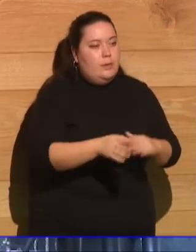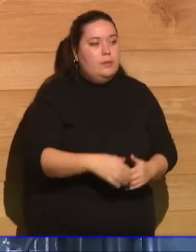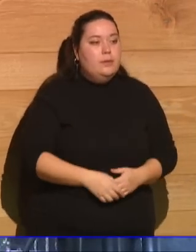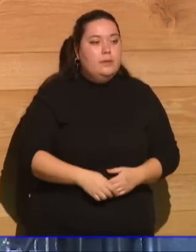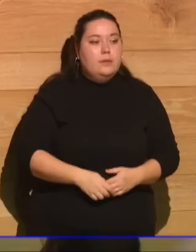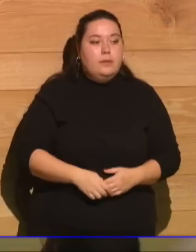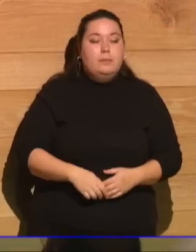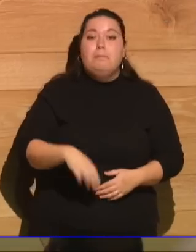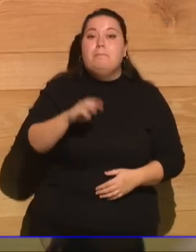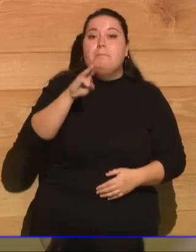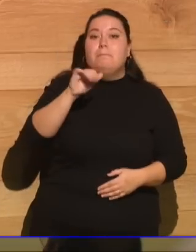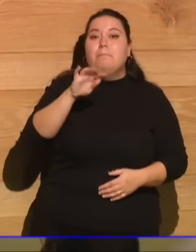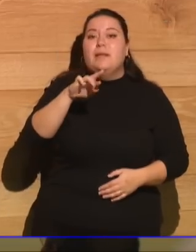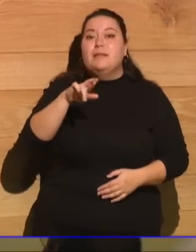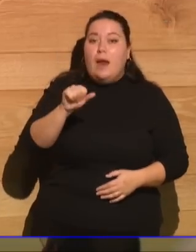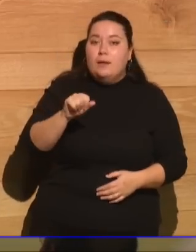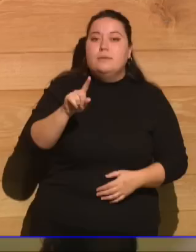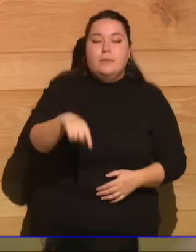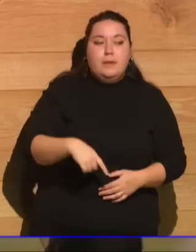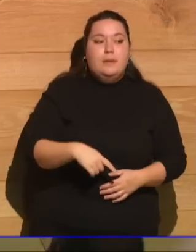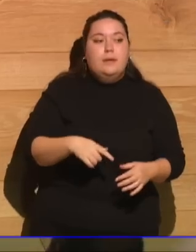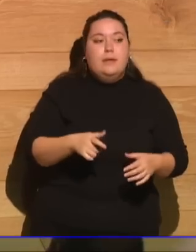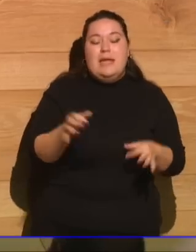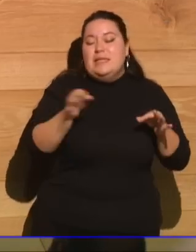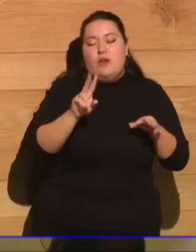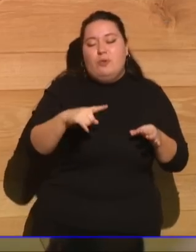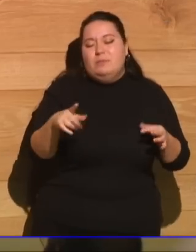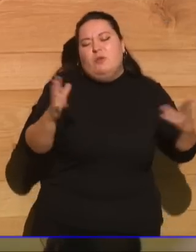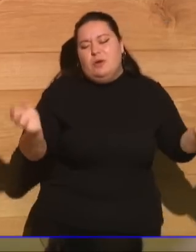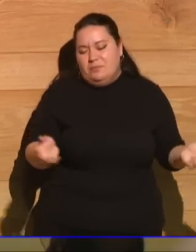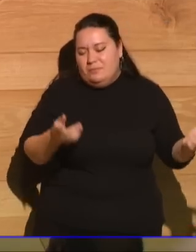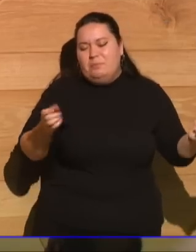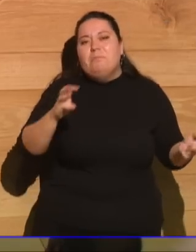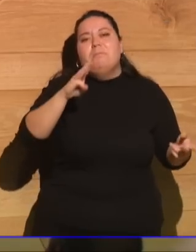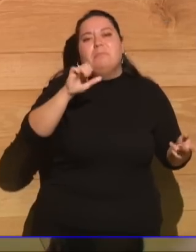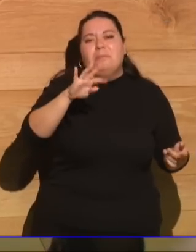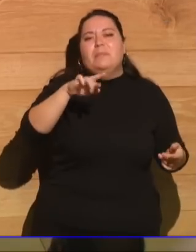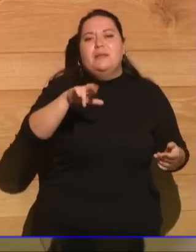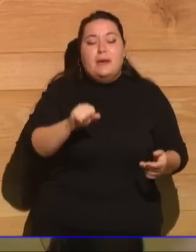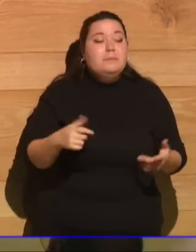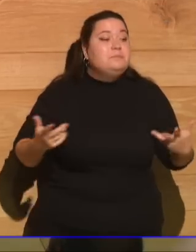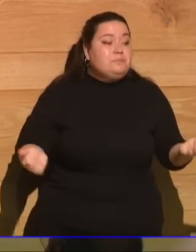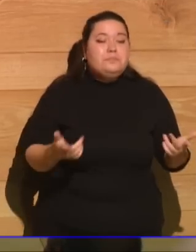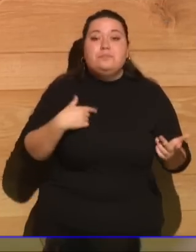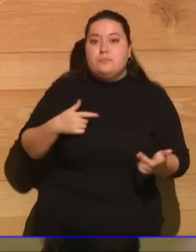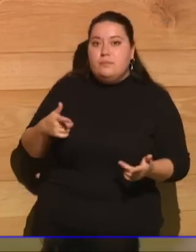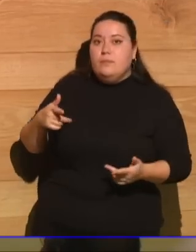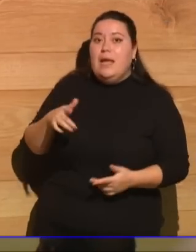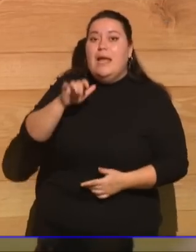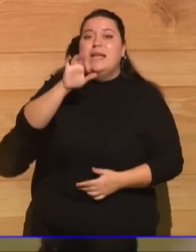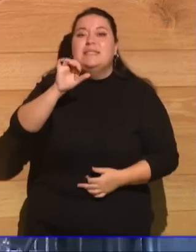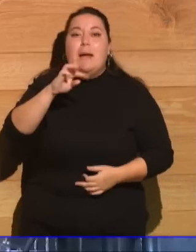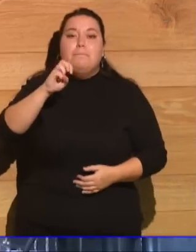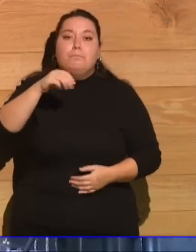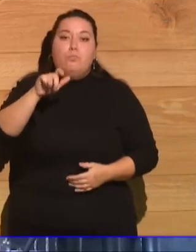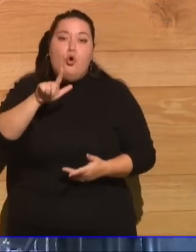fuerces. Petra. Que no es una isla, pero me ha venido Petra. Así que rodaron allí la película y cuando hubo que rodar